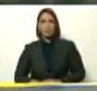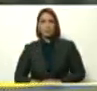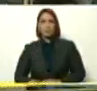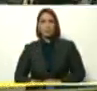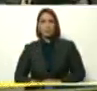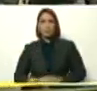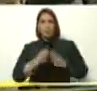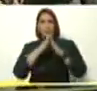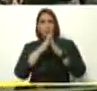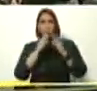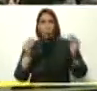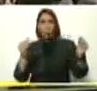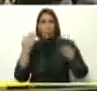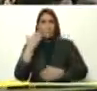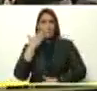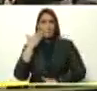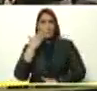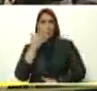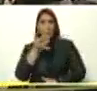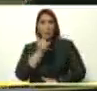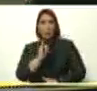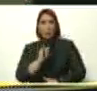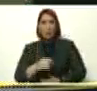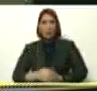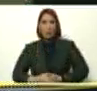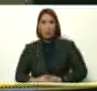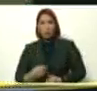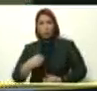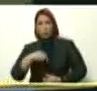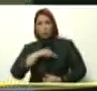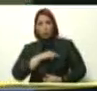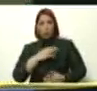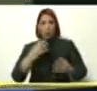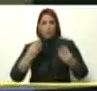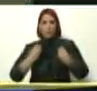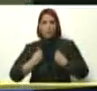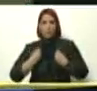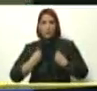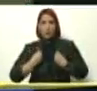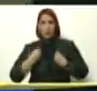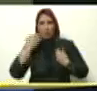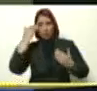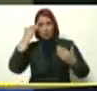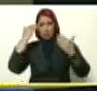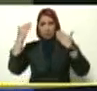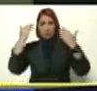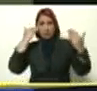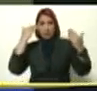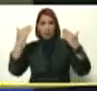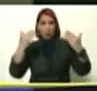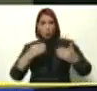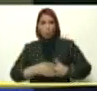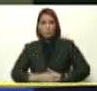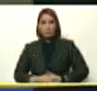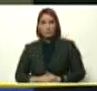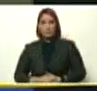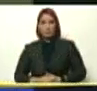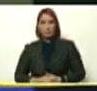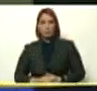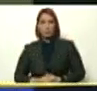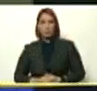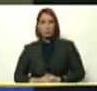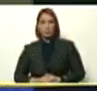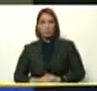Y a todas las Maítas que hay en nuestra vida. Mi saludo a